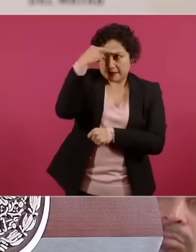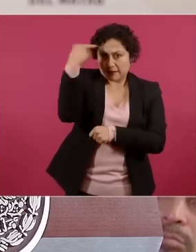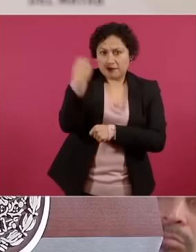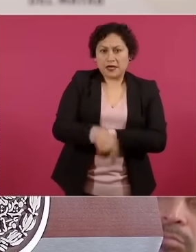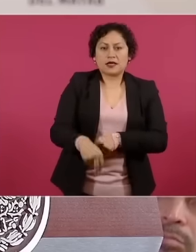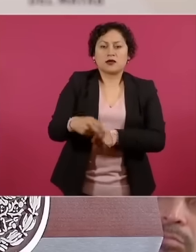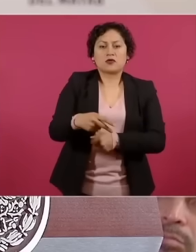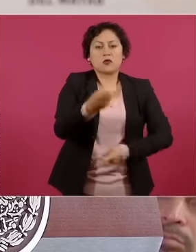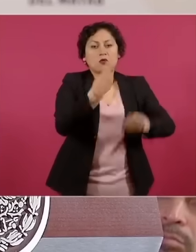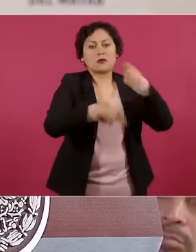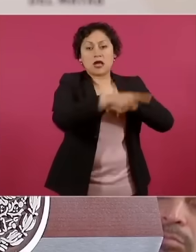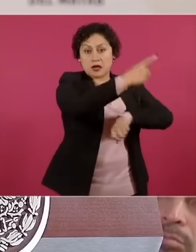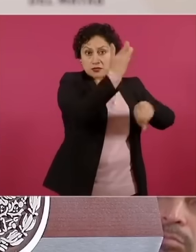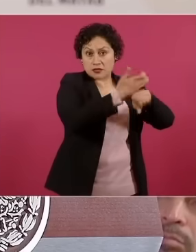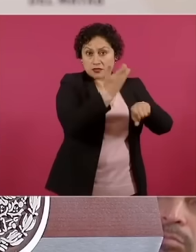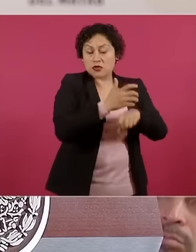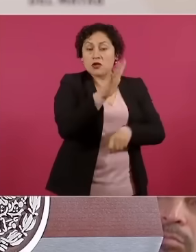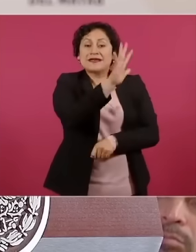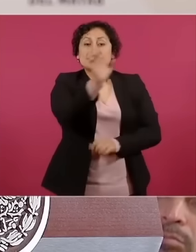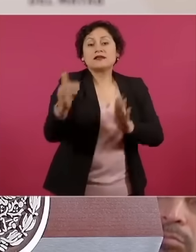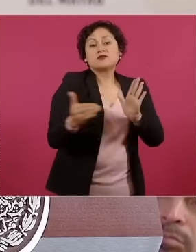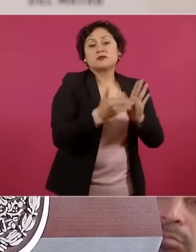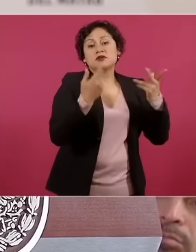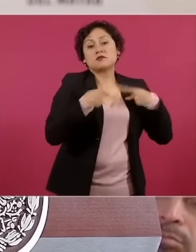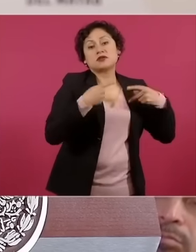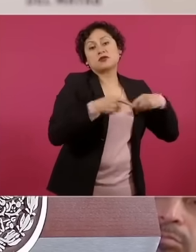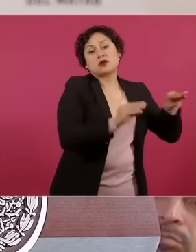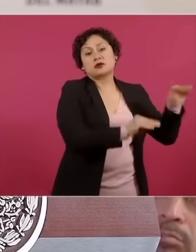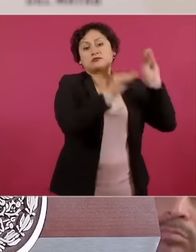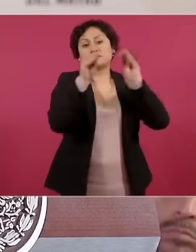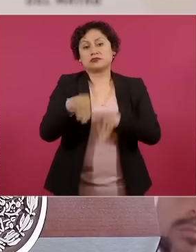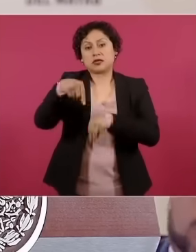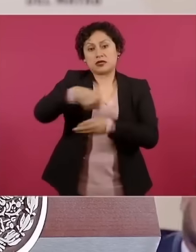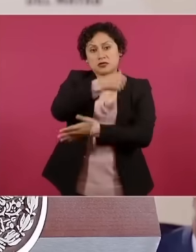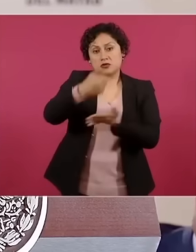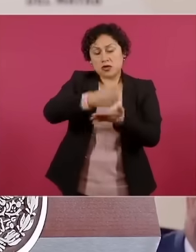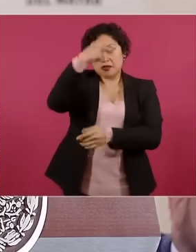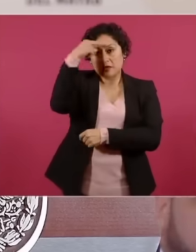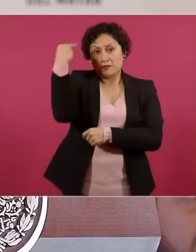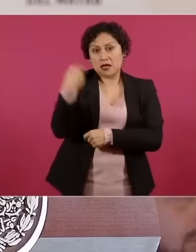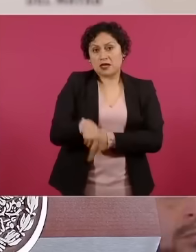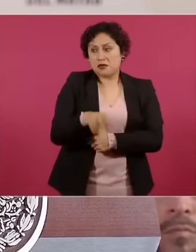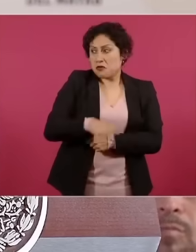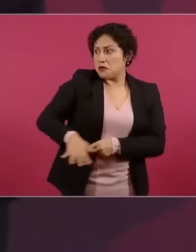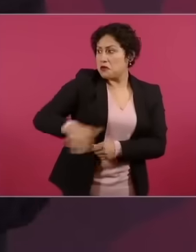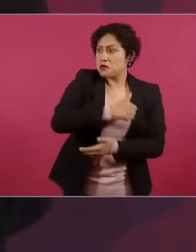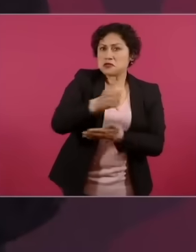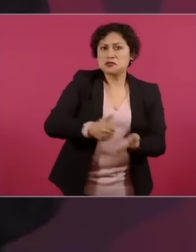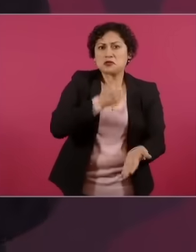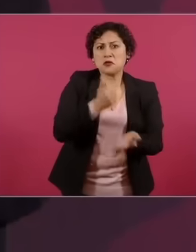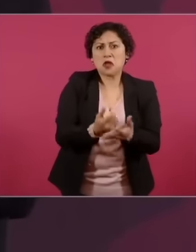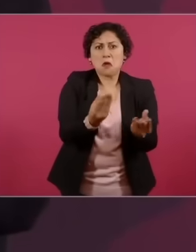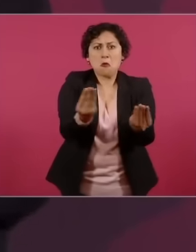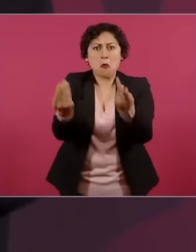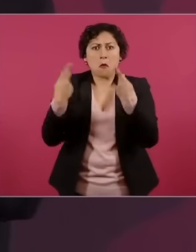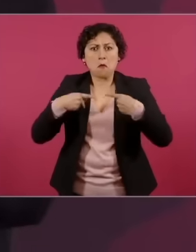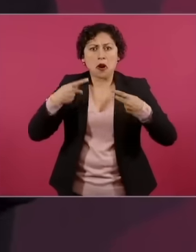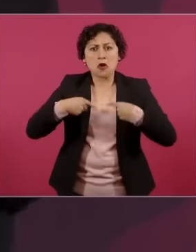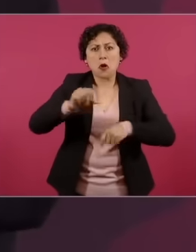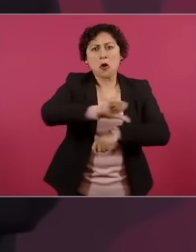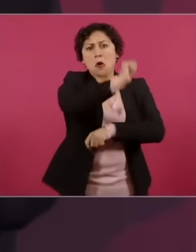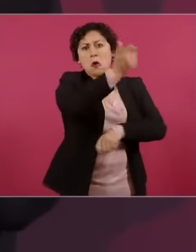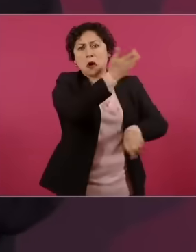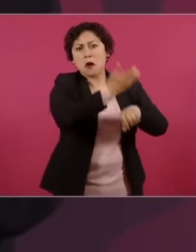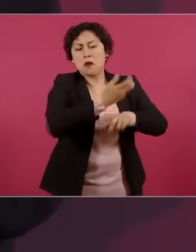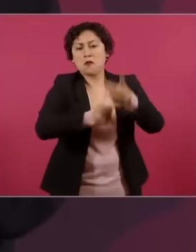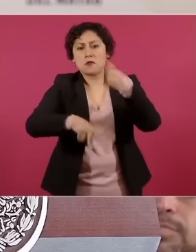500,000 estadounidenses, que está llena la ciudad de estadounidenses. ¿Sabes cuántos homicidios diarios